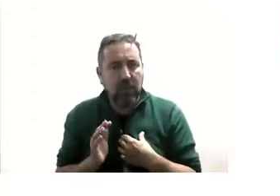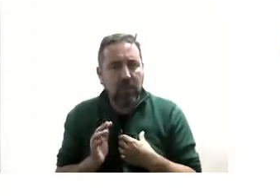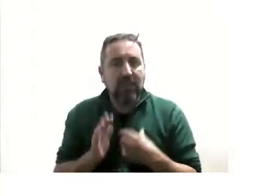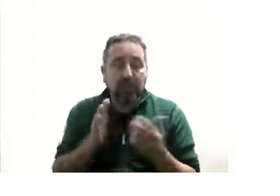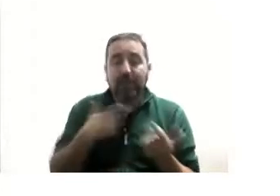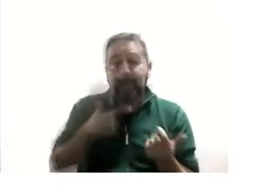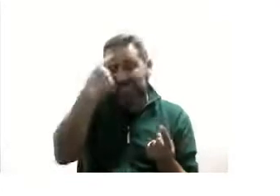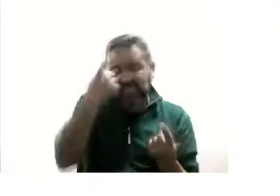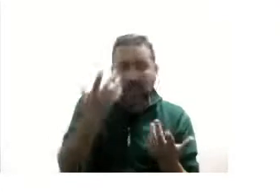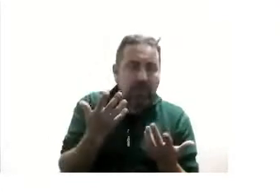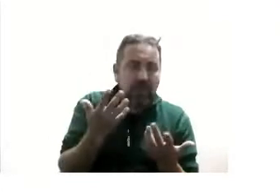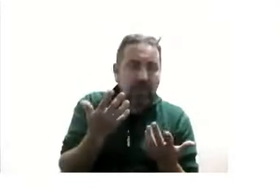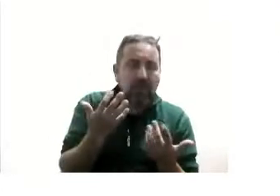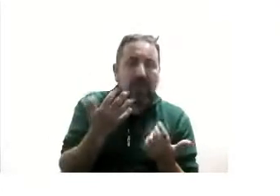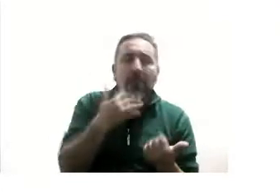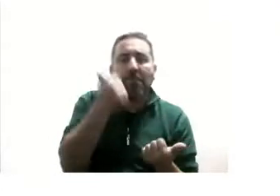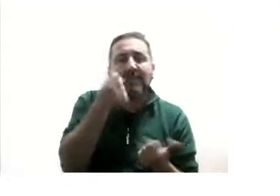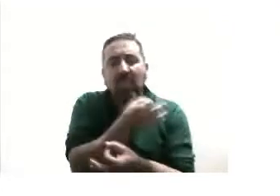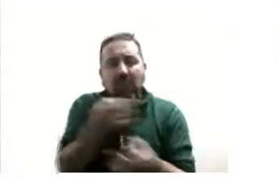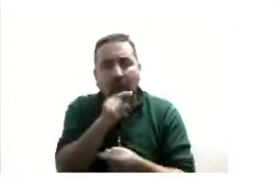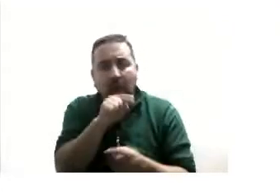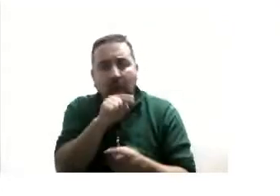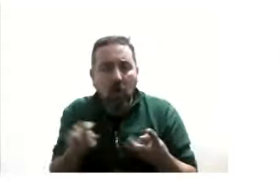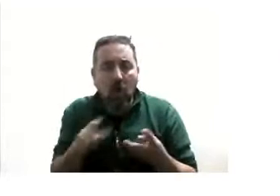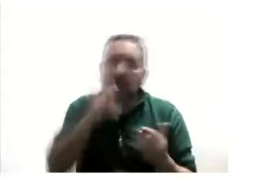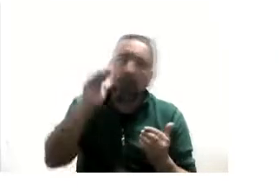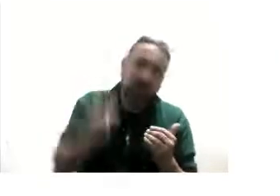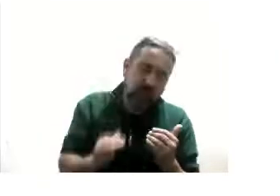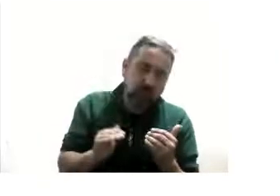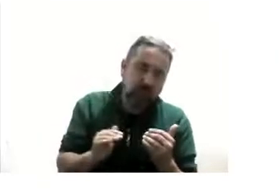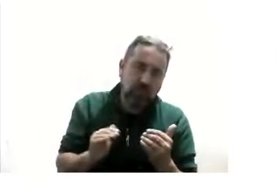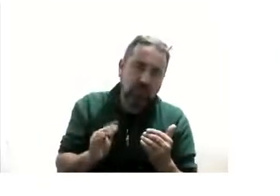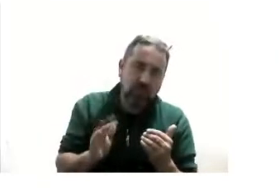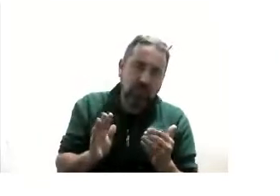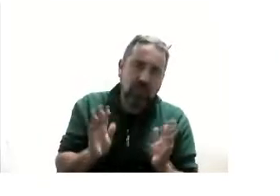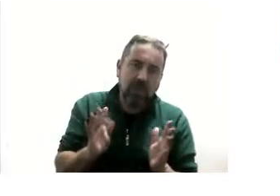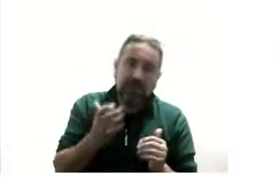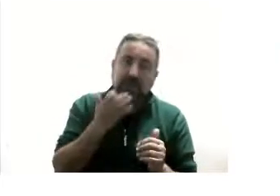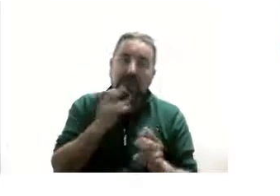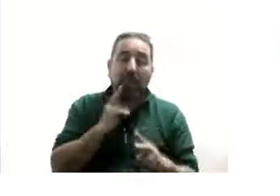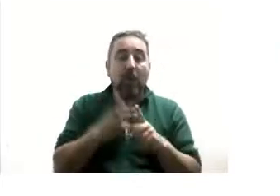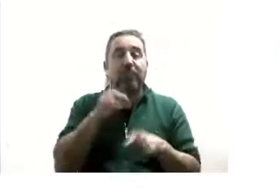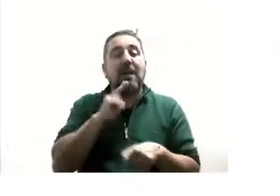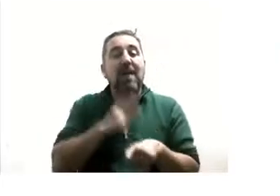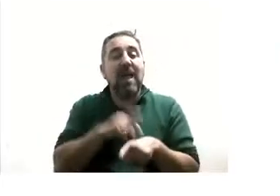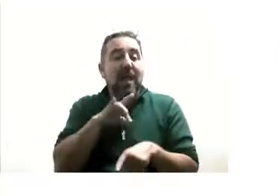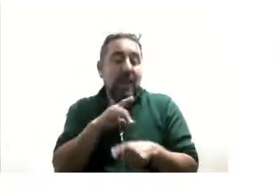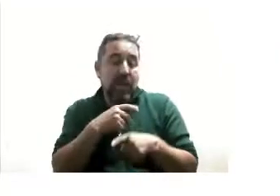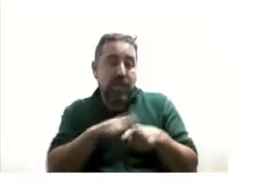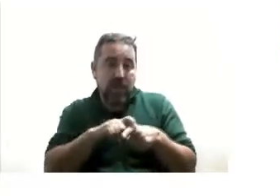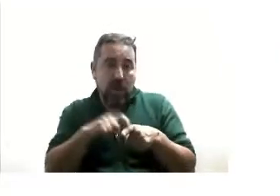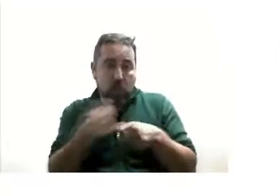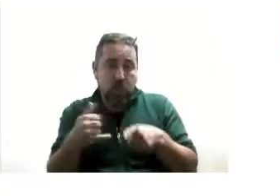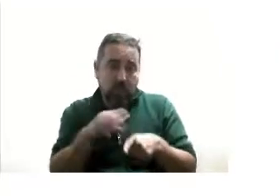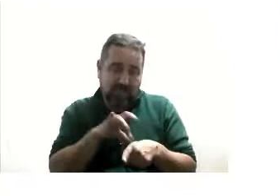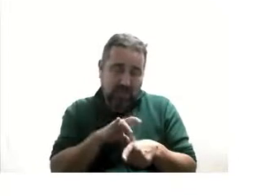para saber en qué casos puede estar más indicado o menos indicado cuando hay una neuropatía, y quizá explica también